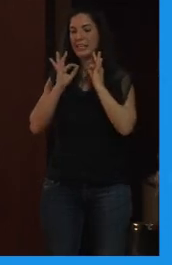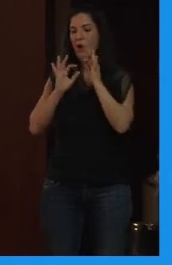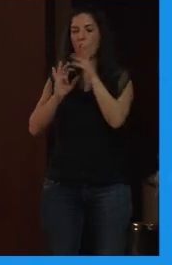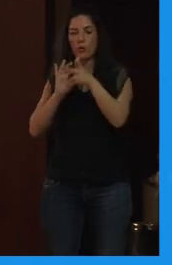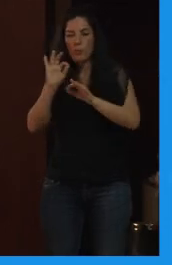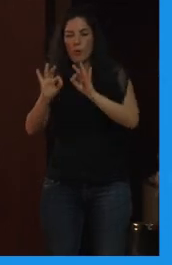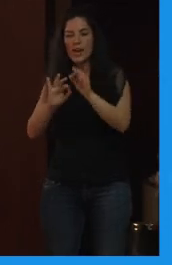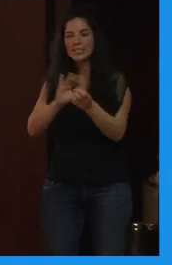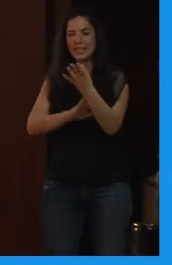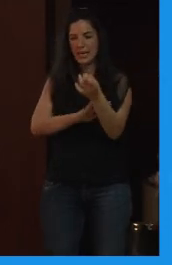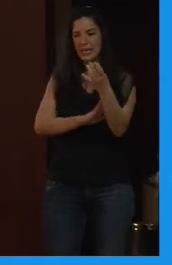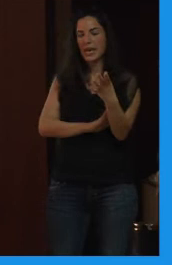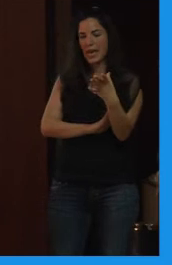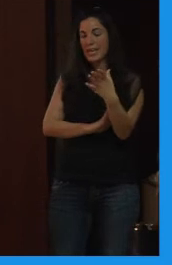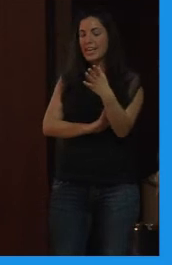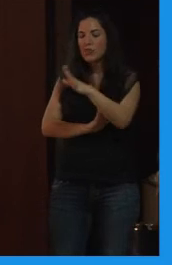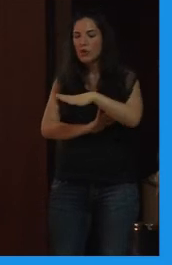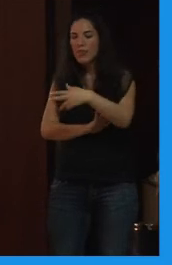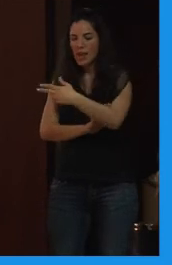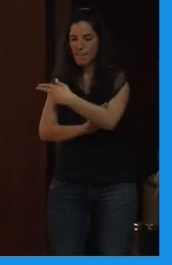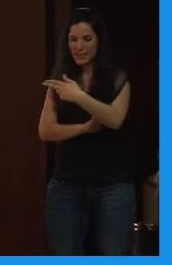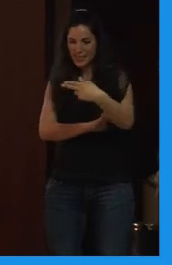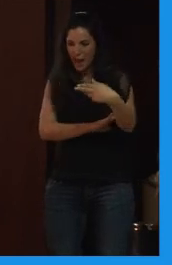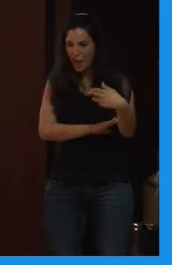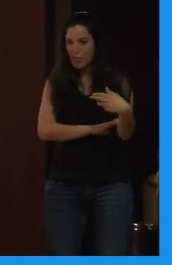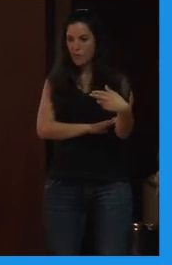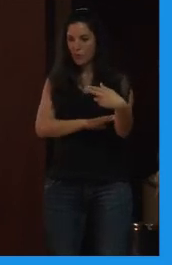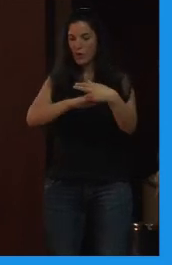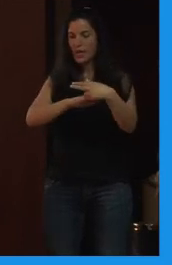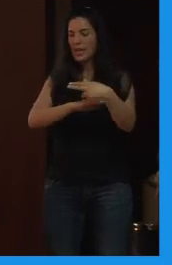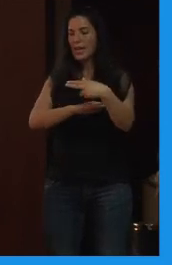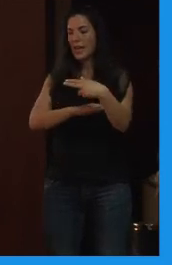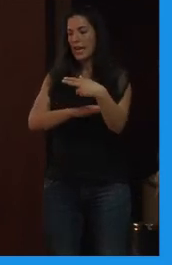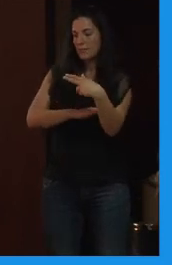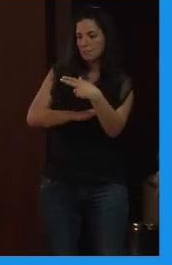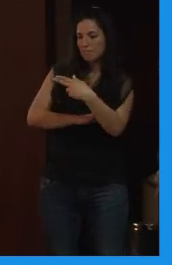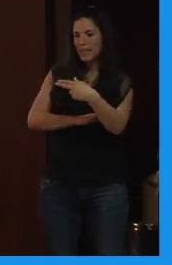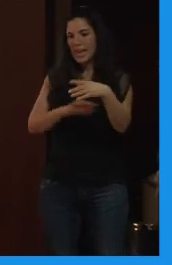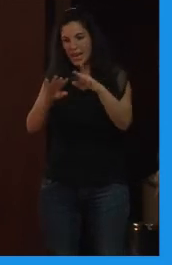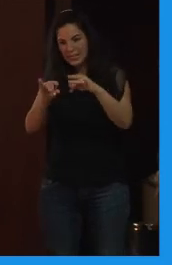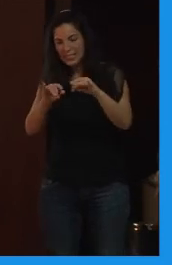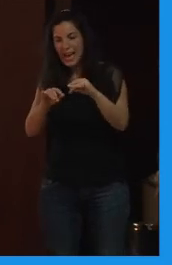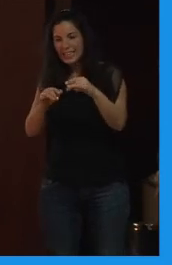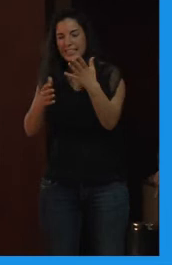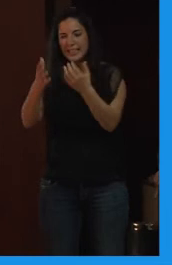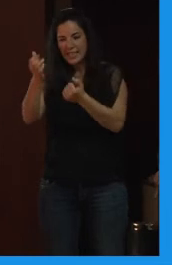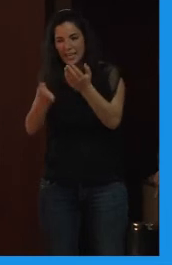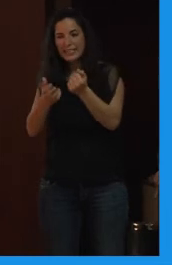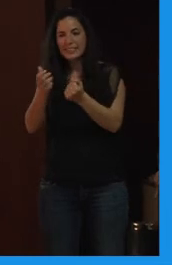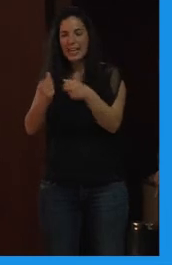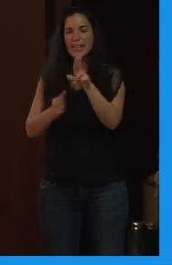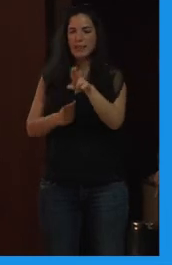en el pescado, en los frutos del mar, y en sal yodada y algo en las leches cuando están fortificadas con